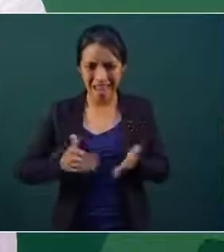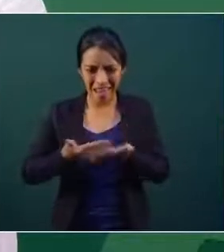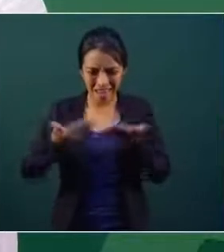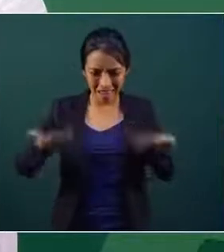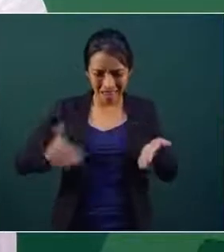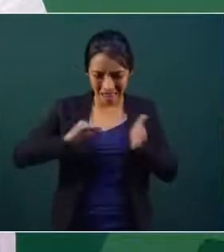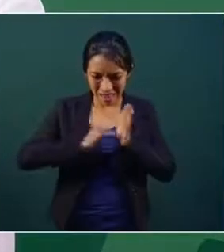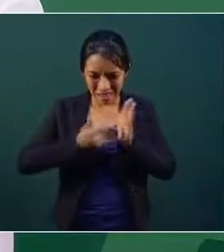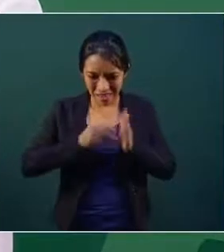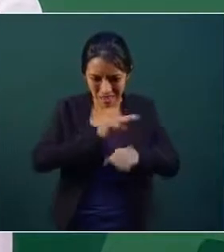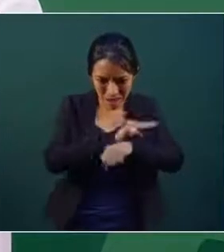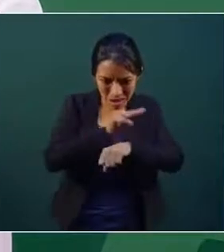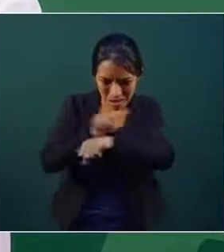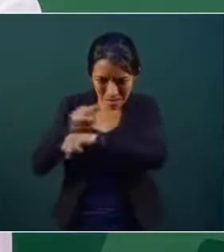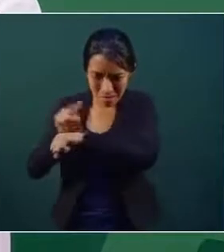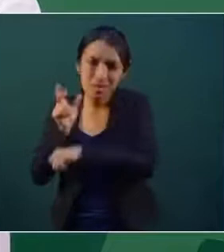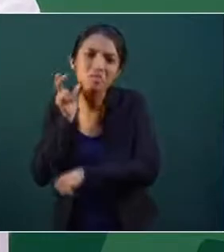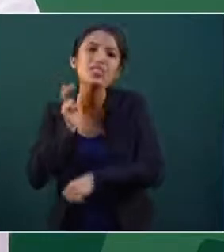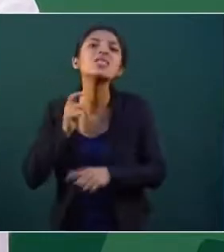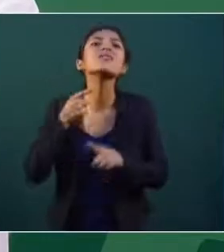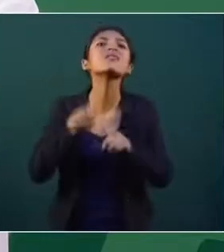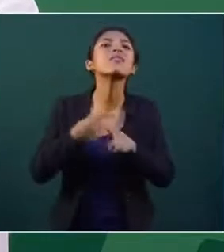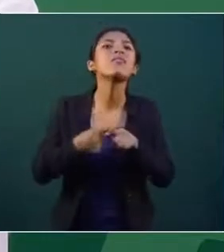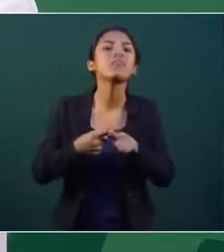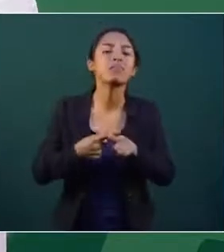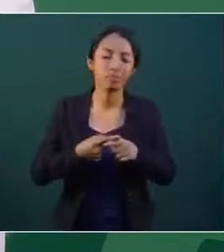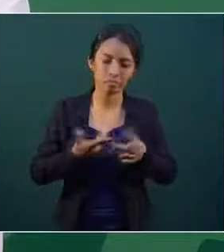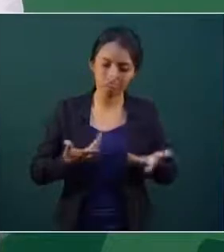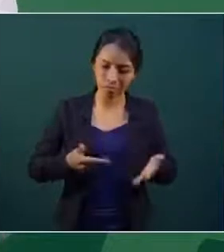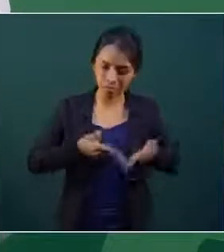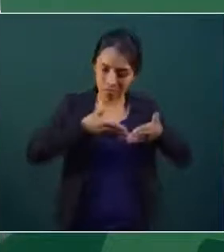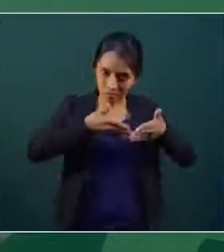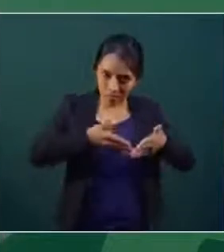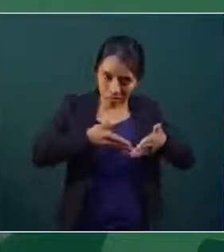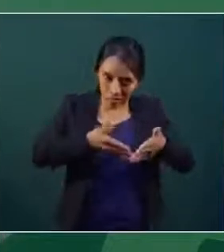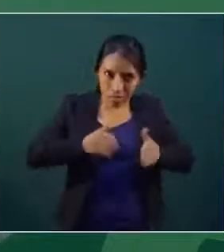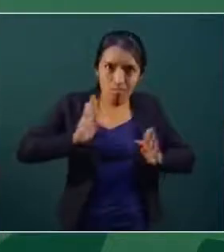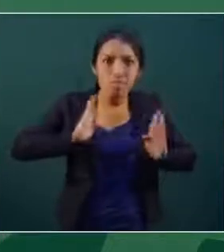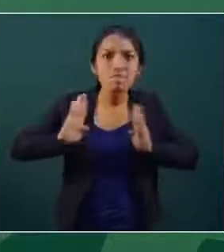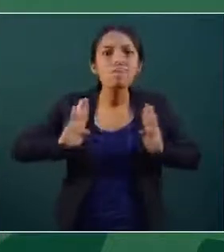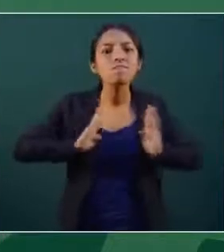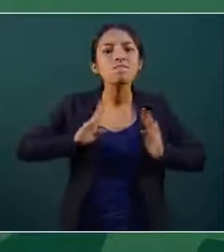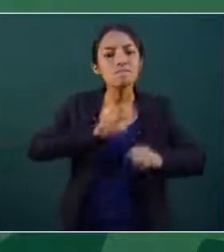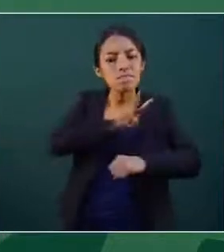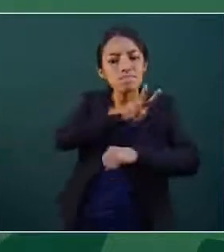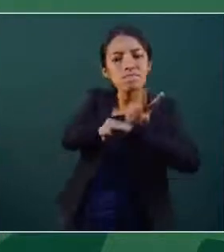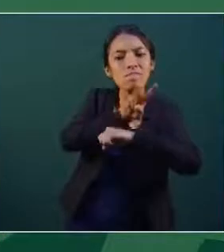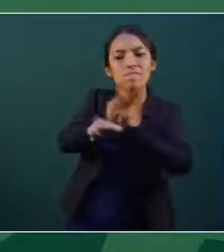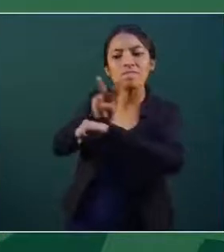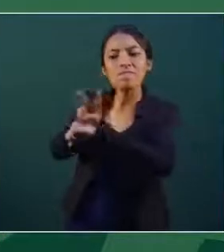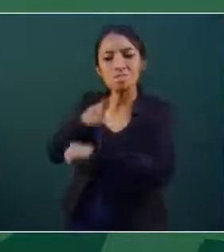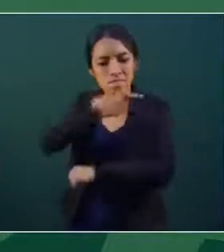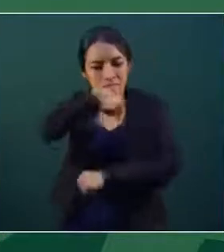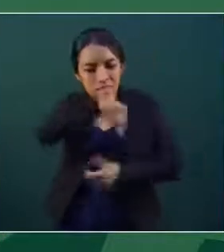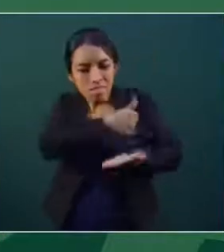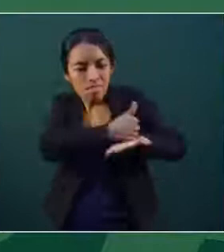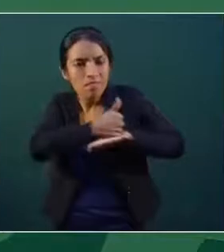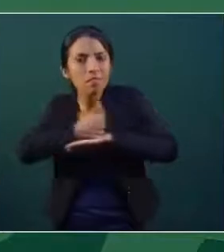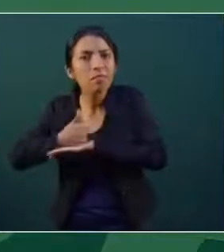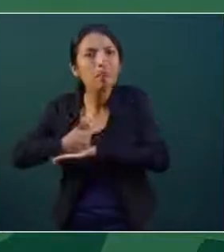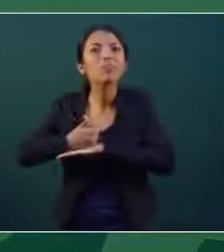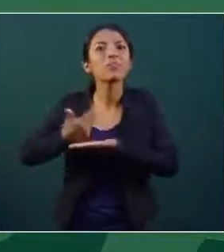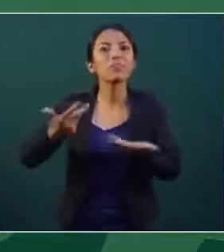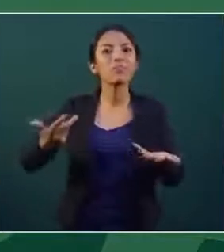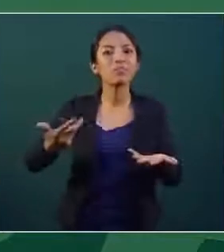cargo de las Fuerzas Armadas, porque no solo era el